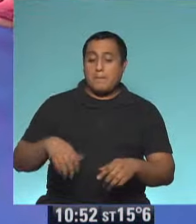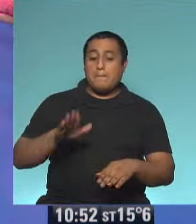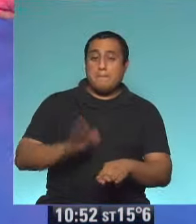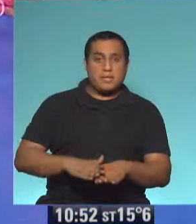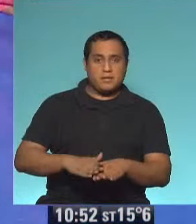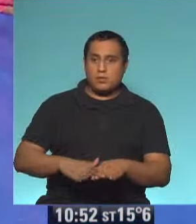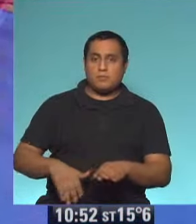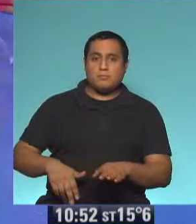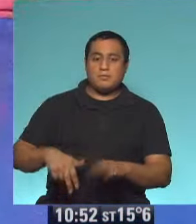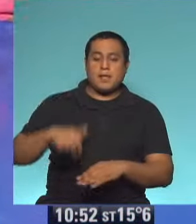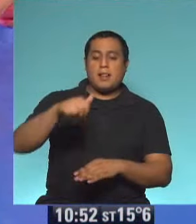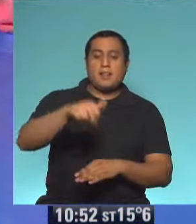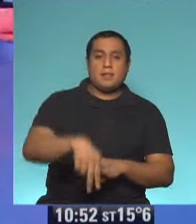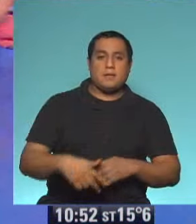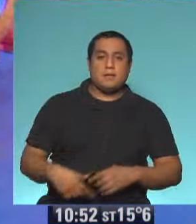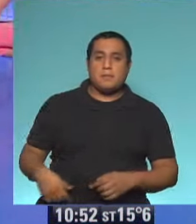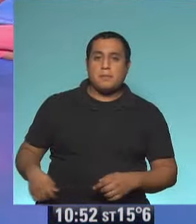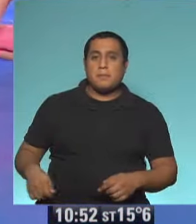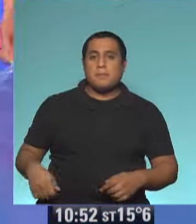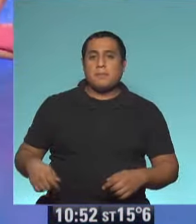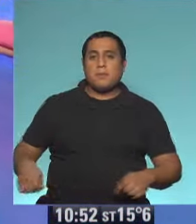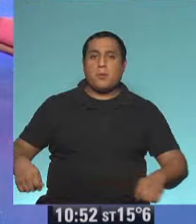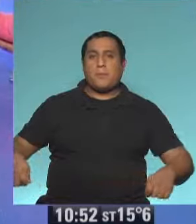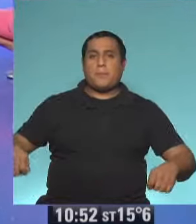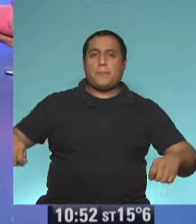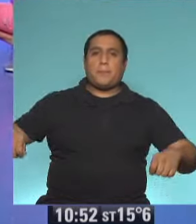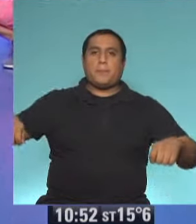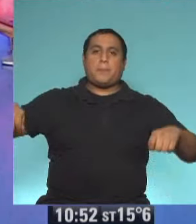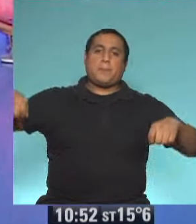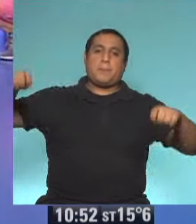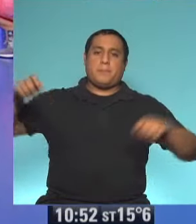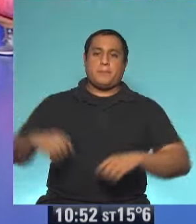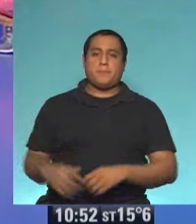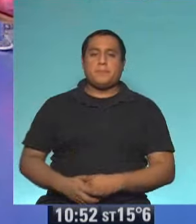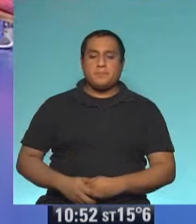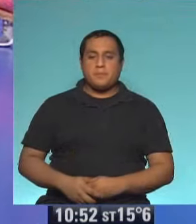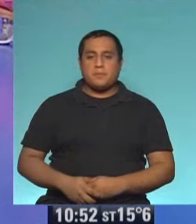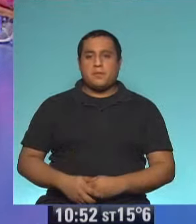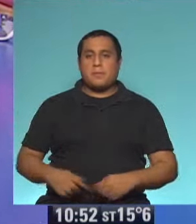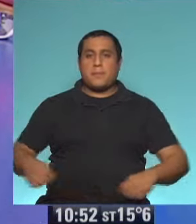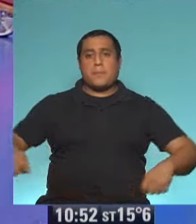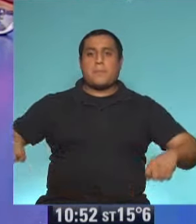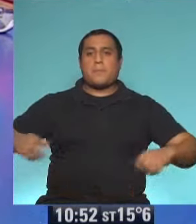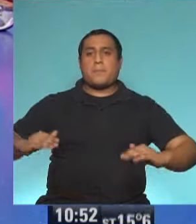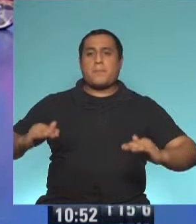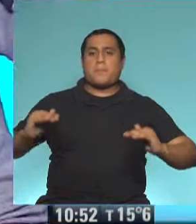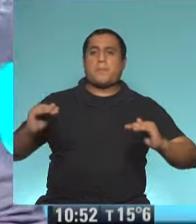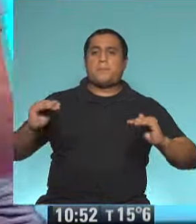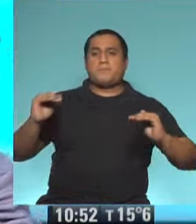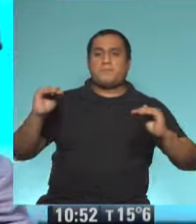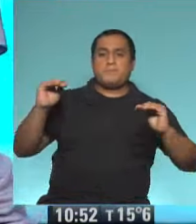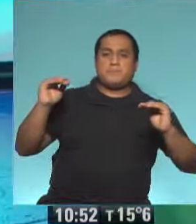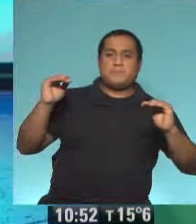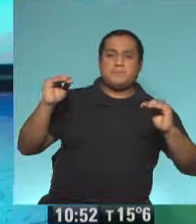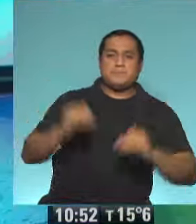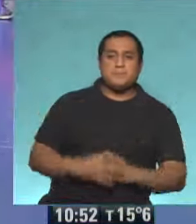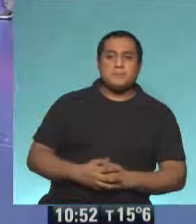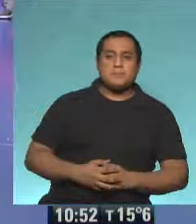saltar, Tequi. A la viborita. Se la vamos agrandando, ¿eh? Piri, piri, piri. Cada vez más grande. Ay, ay, perdió.